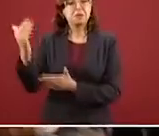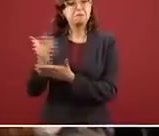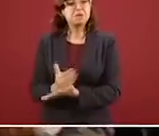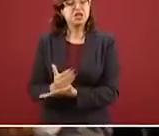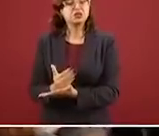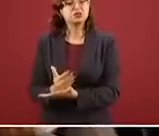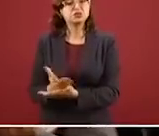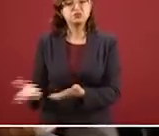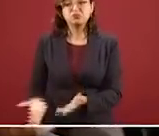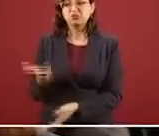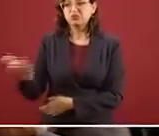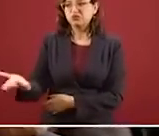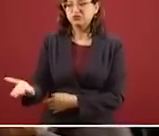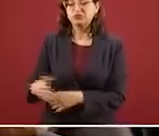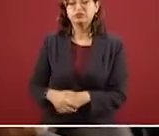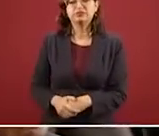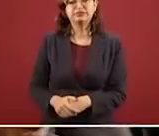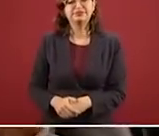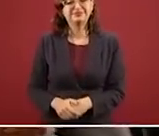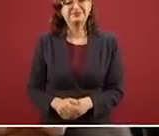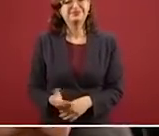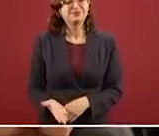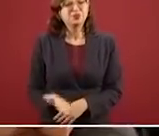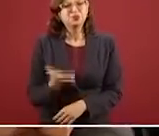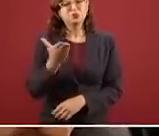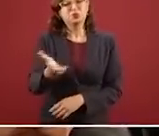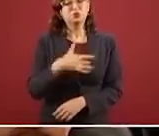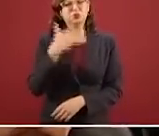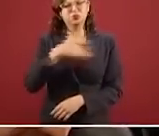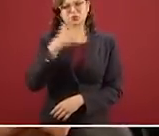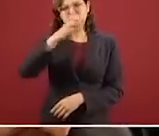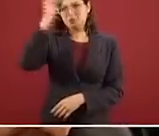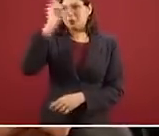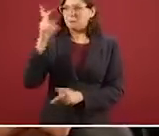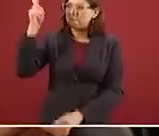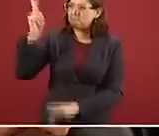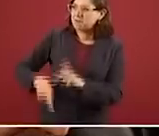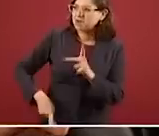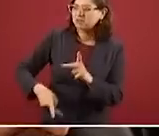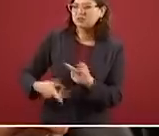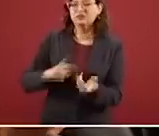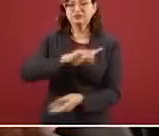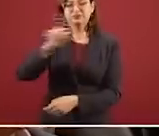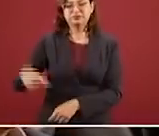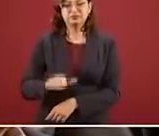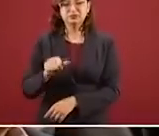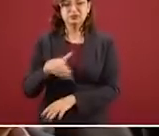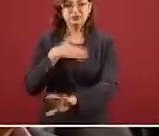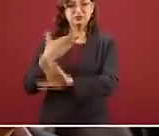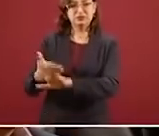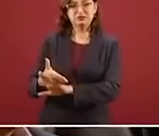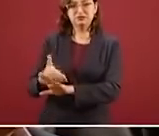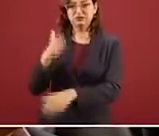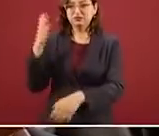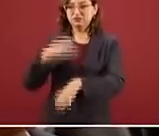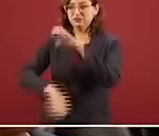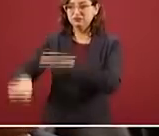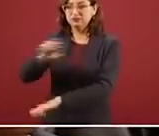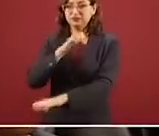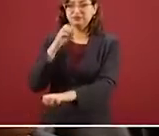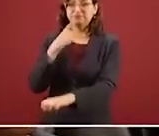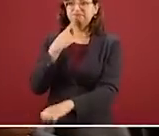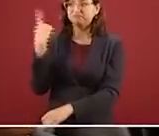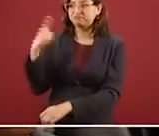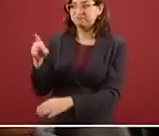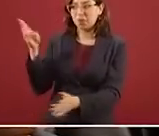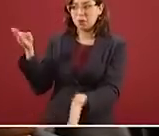licitado. Presidente, ¿qué opina de esta suspensión a la presa y si habrá denuncias a estas empresas, multa, sanción, y